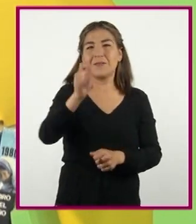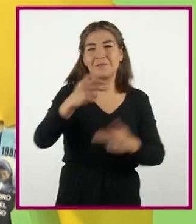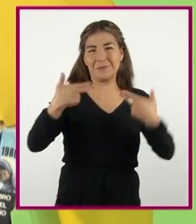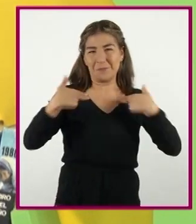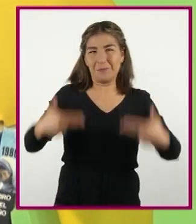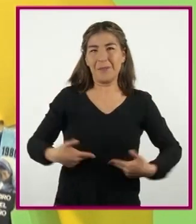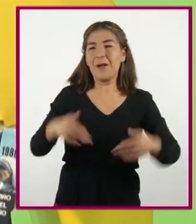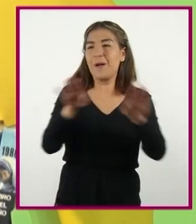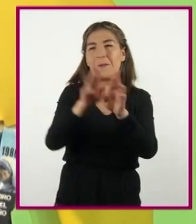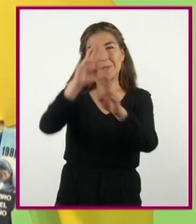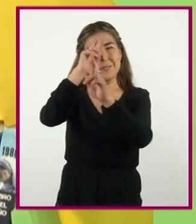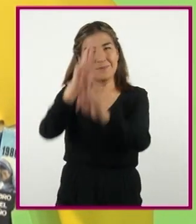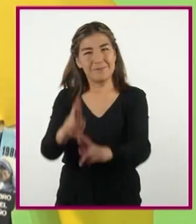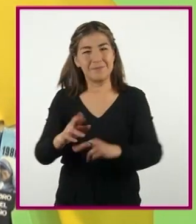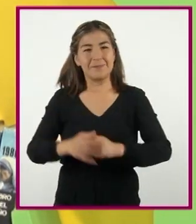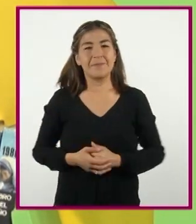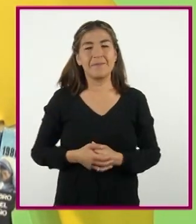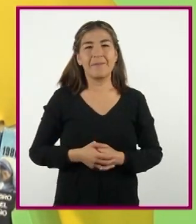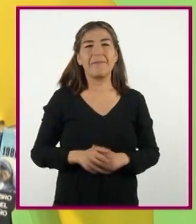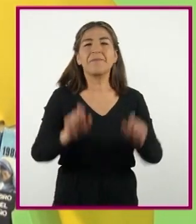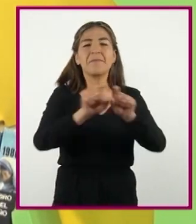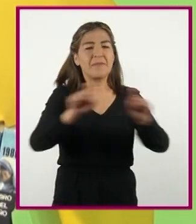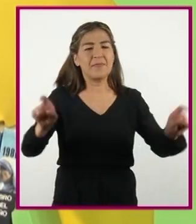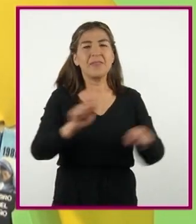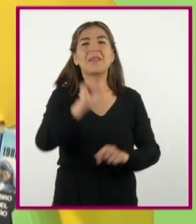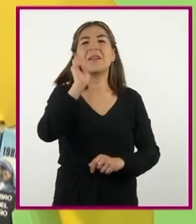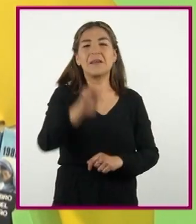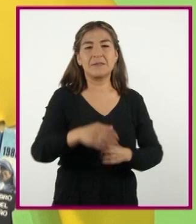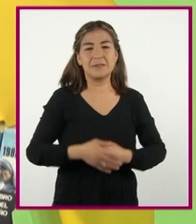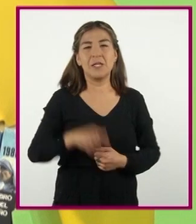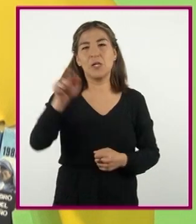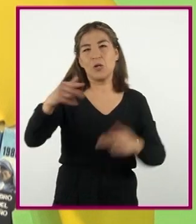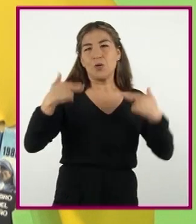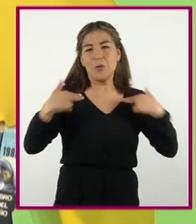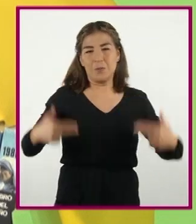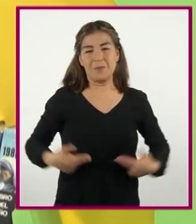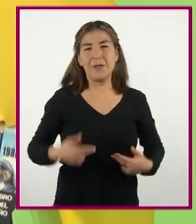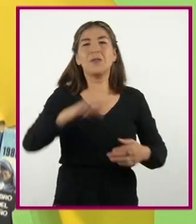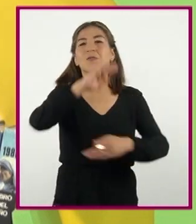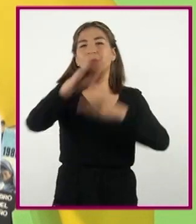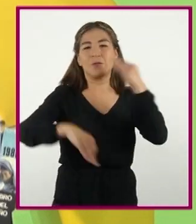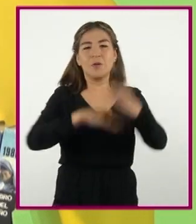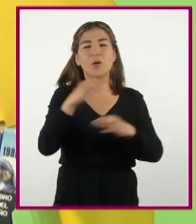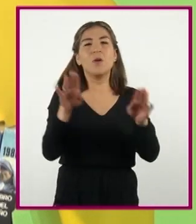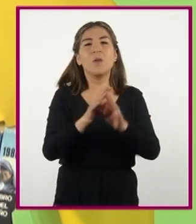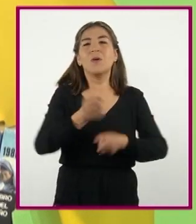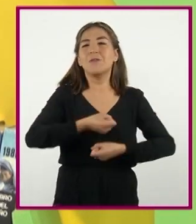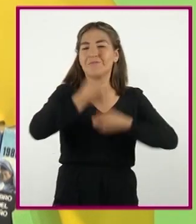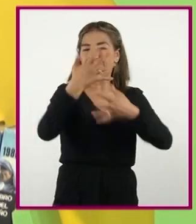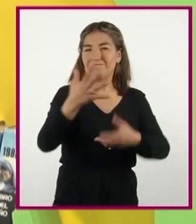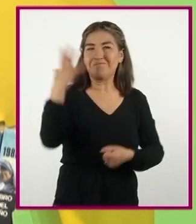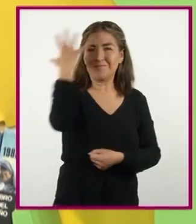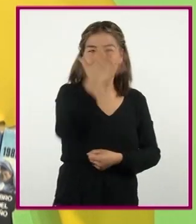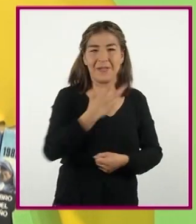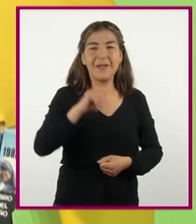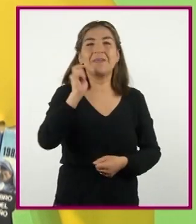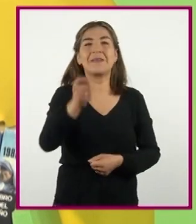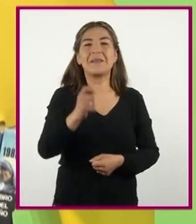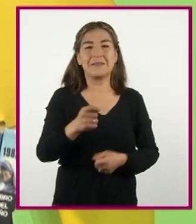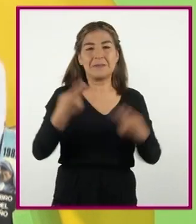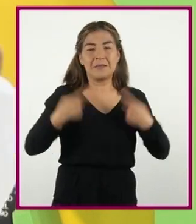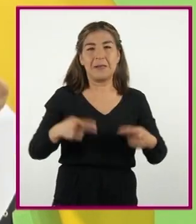humanidad. El siguiente fragmento lo dedicamos a la humanidad entera. Es un poema hermoso del